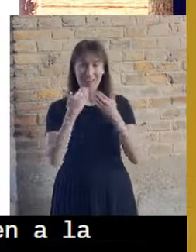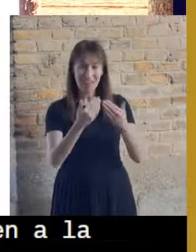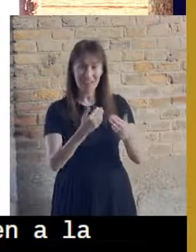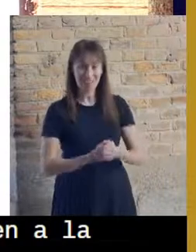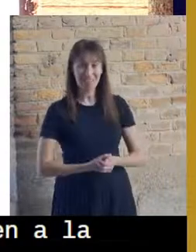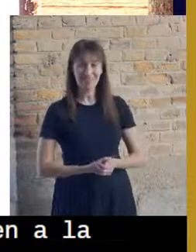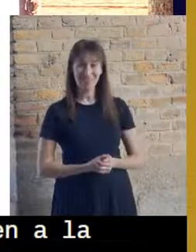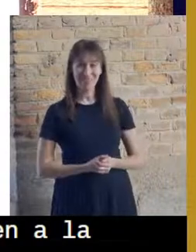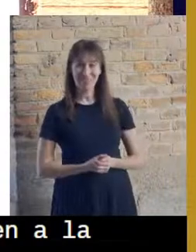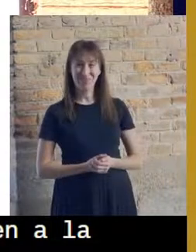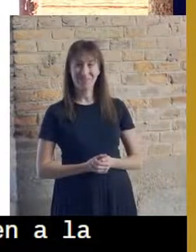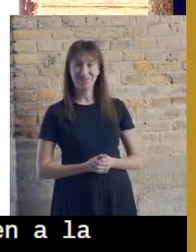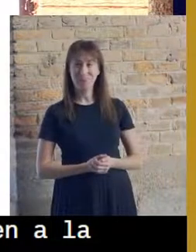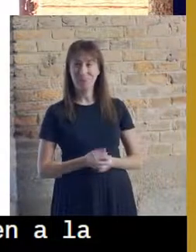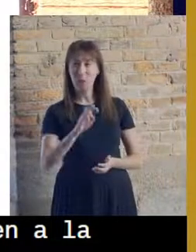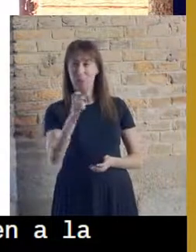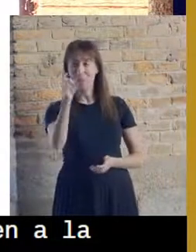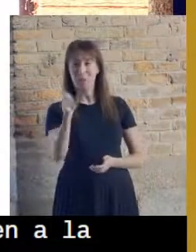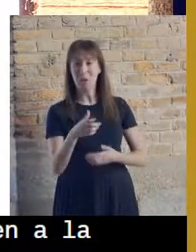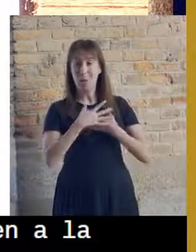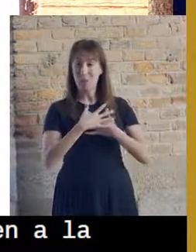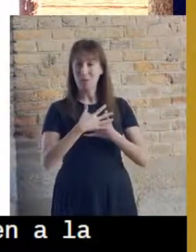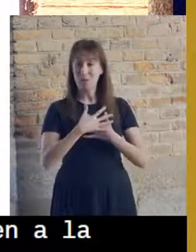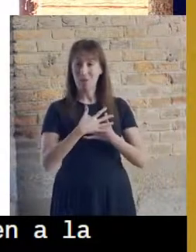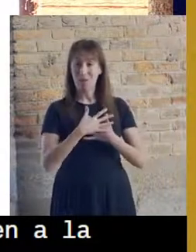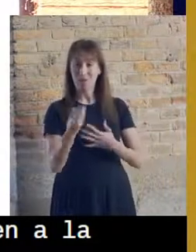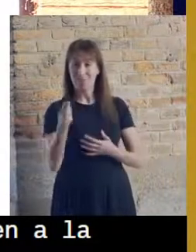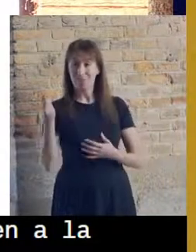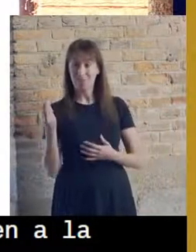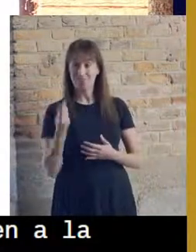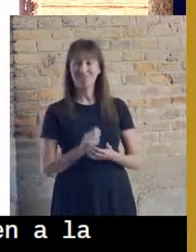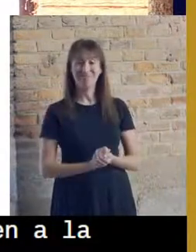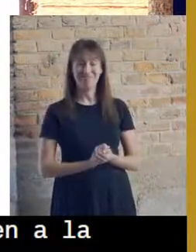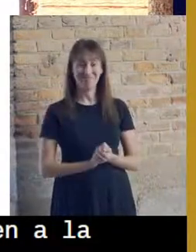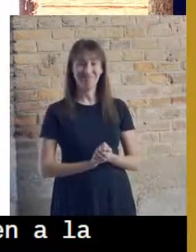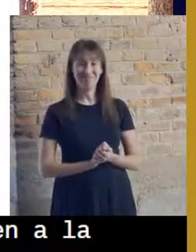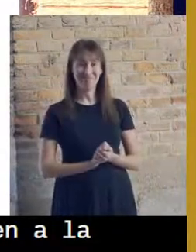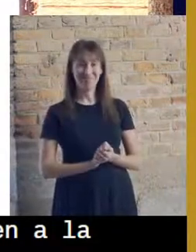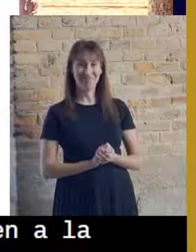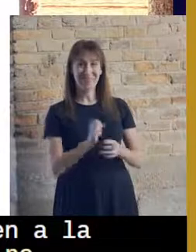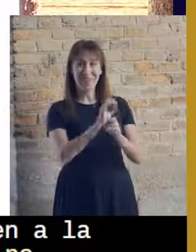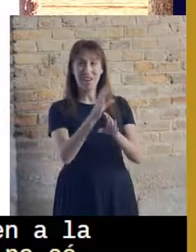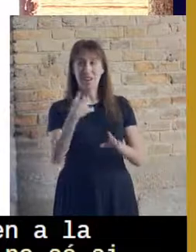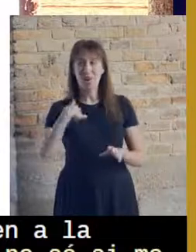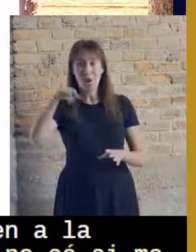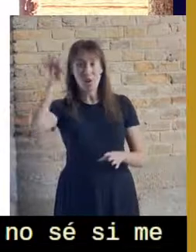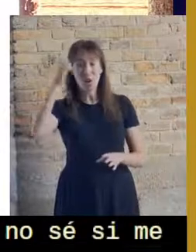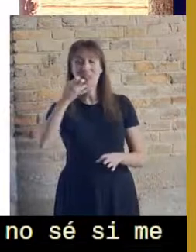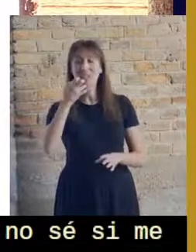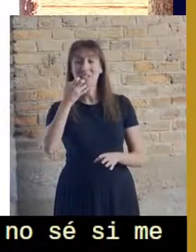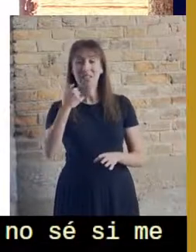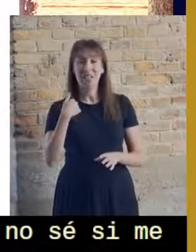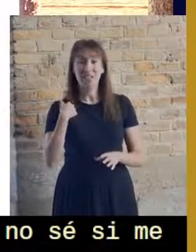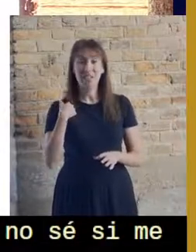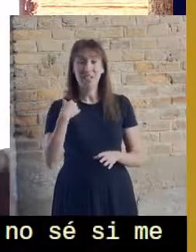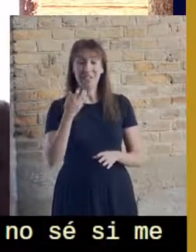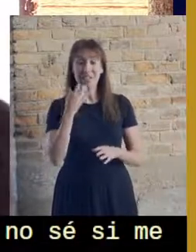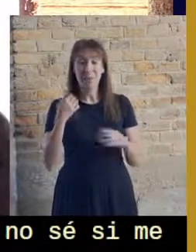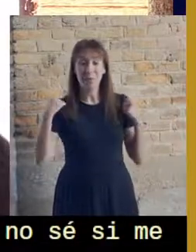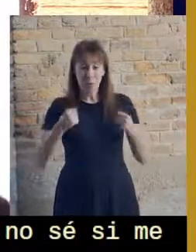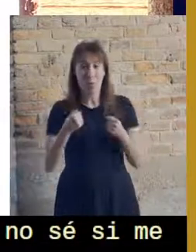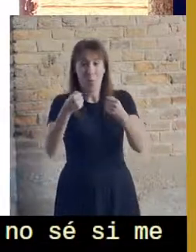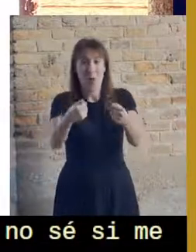Gracias alguien más sí venga es que no s si puedo tirar me puedo